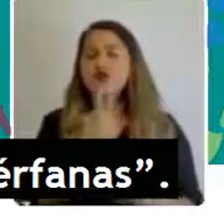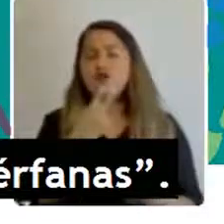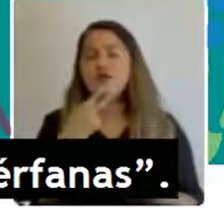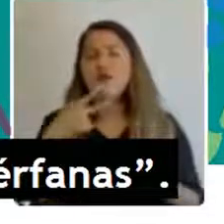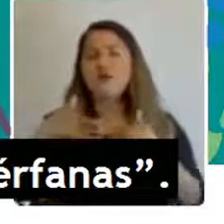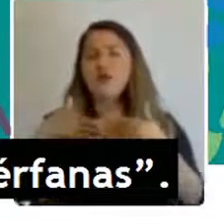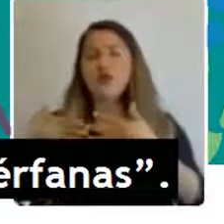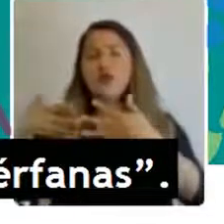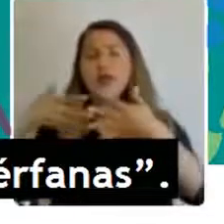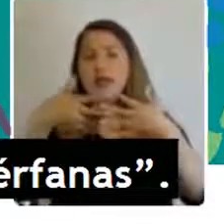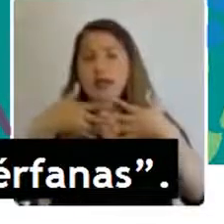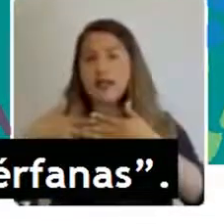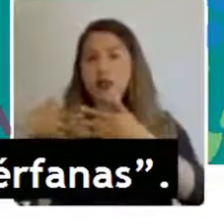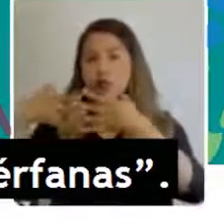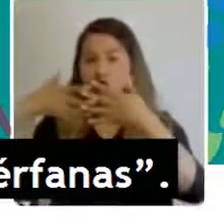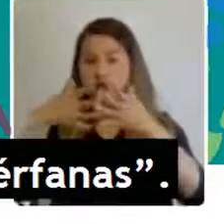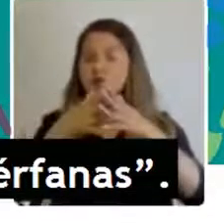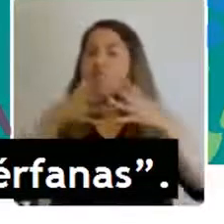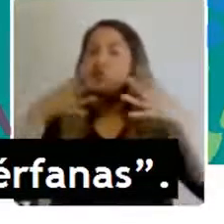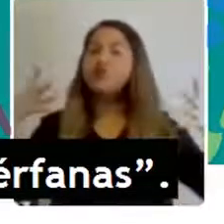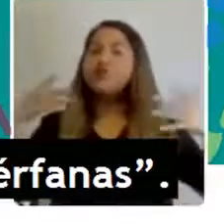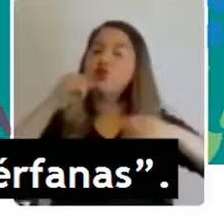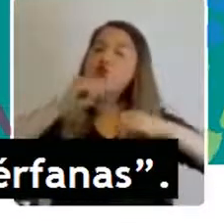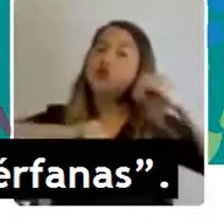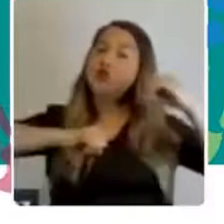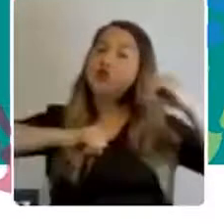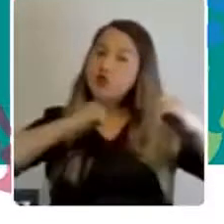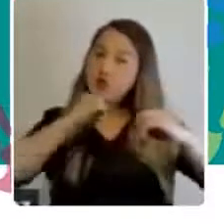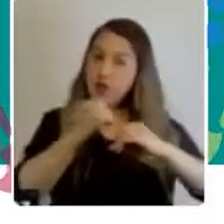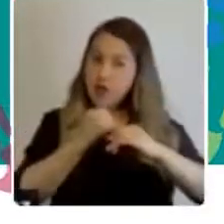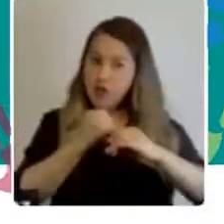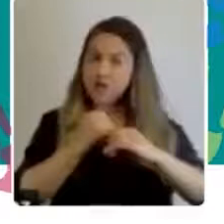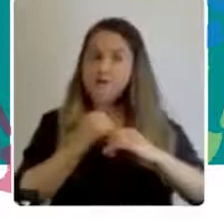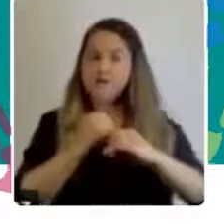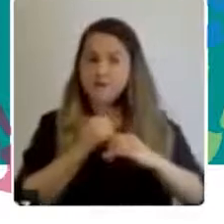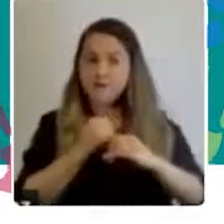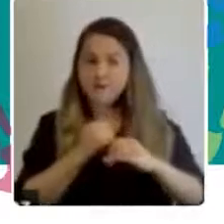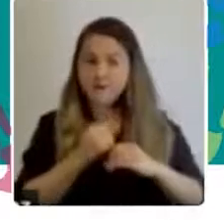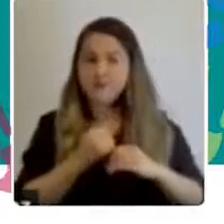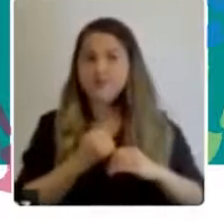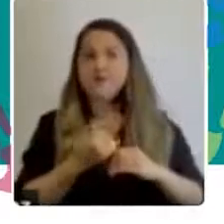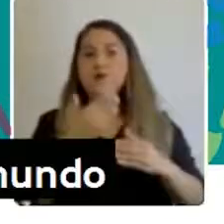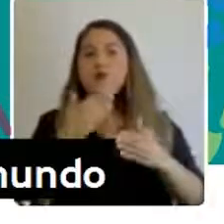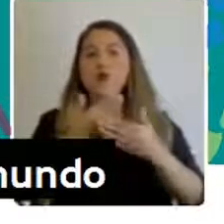we were developing our Orphan Drug Act, and